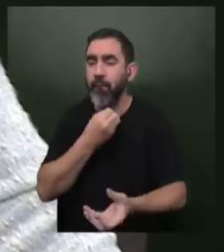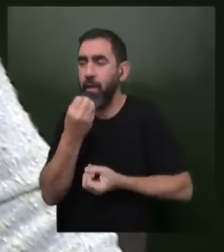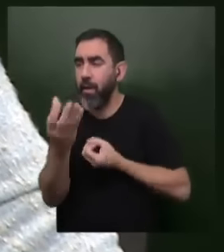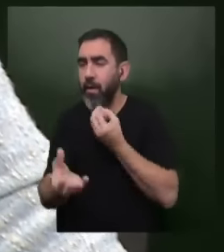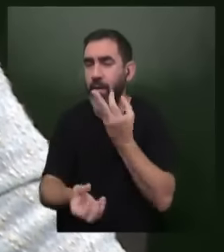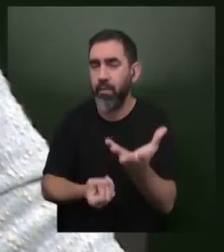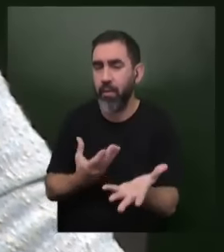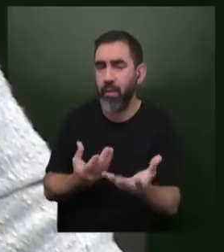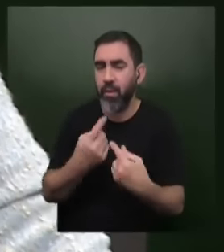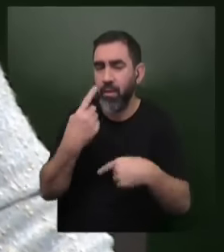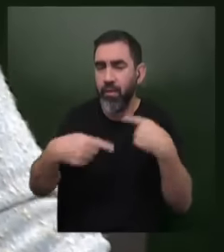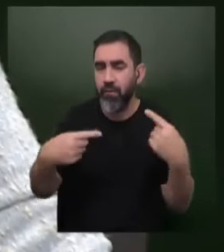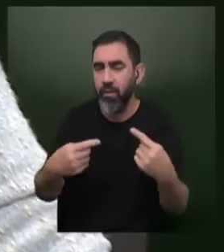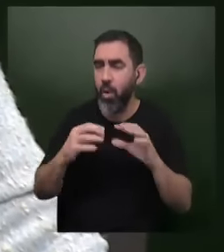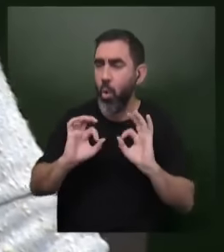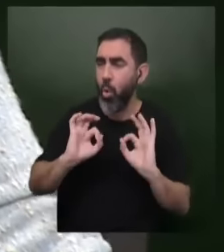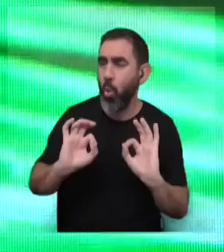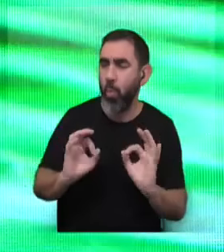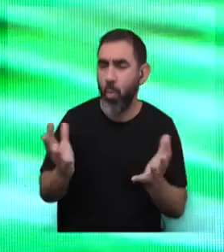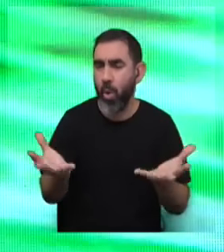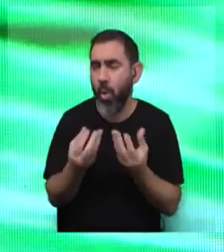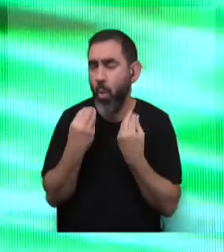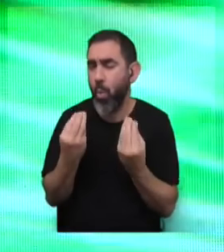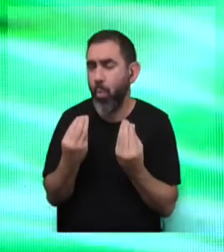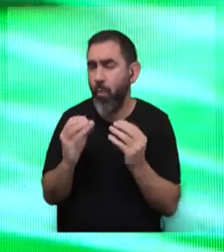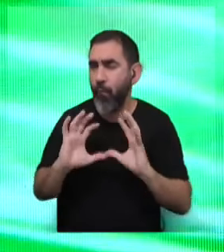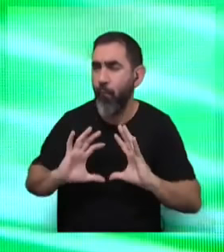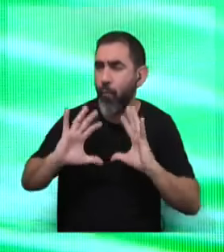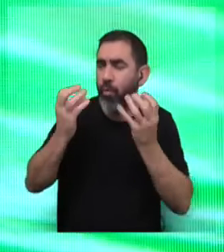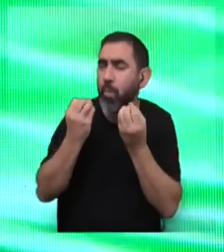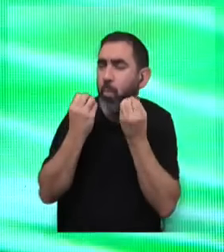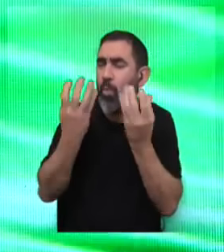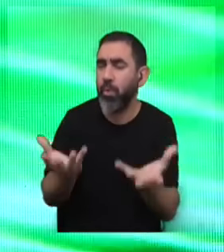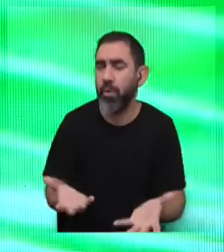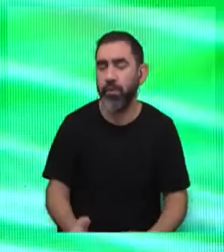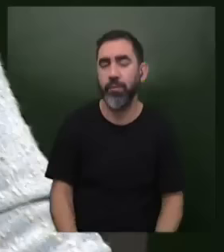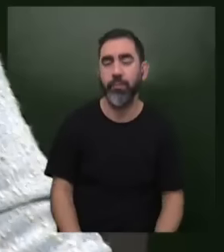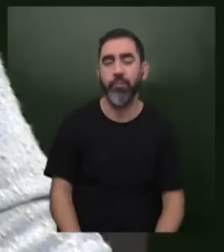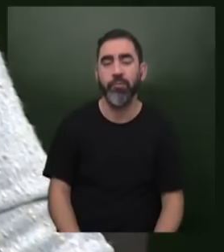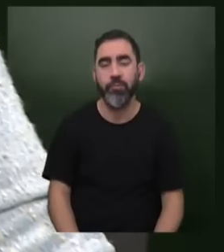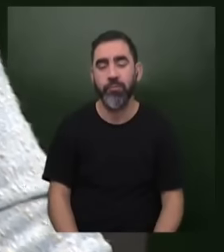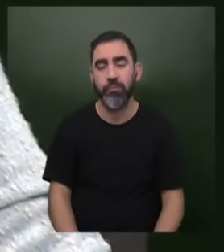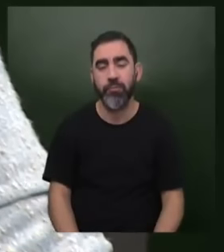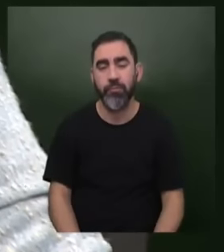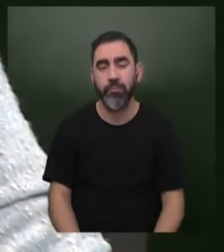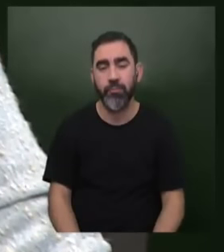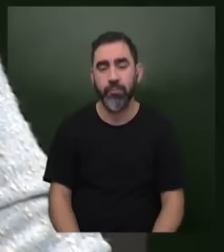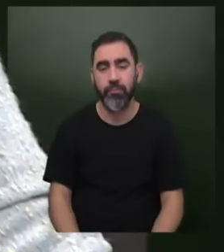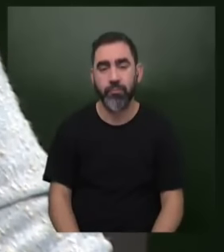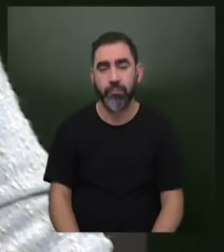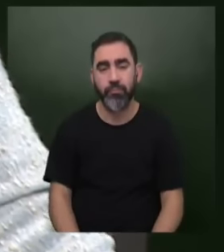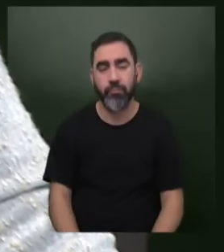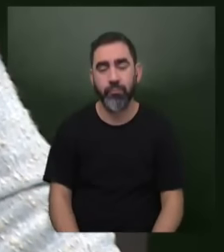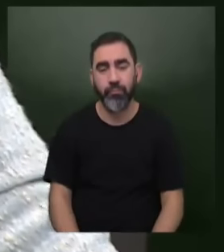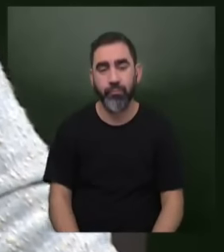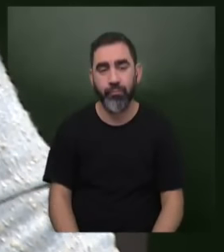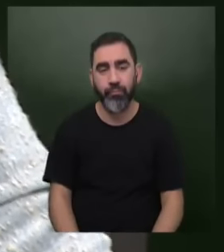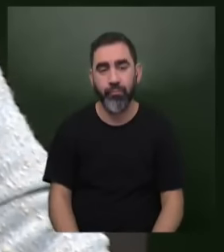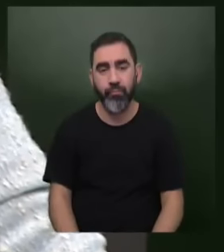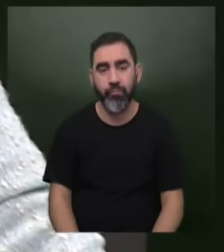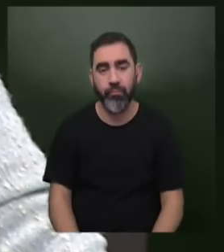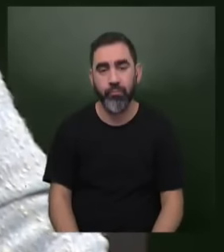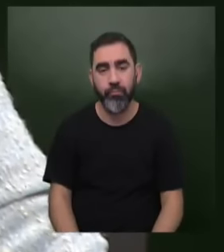mayores libertades y mayores comodidades Cómo podrías decir que es tu primera digamos mirada sobre esto que